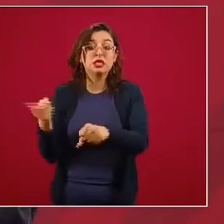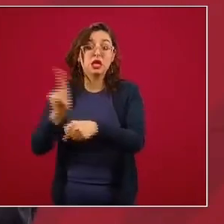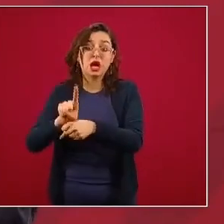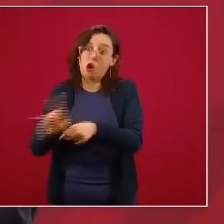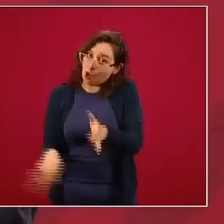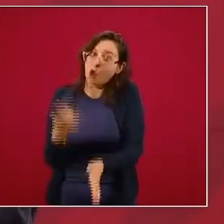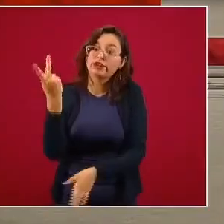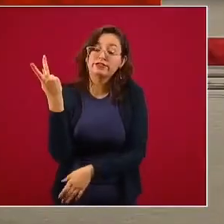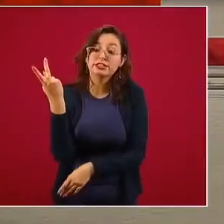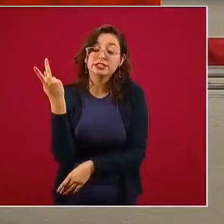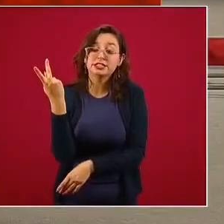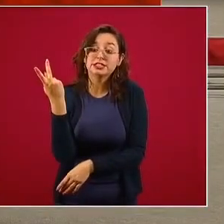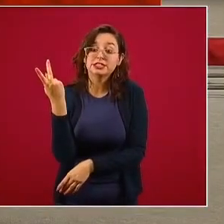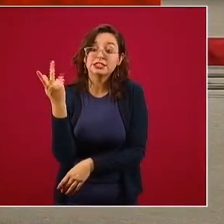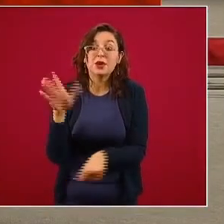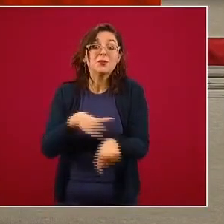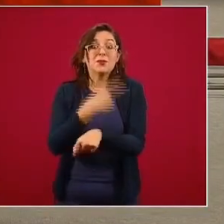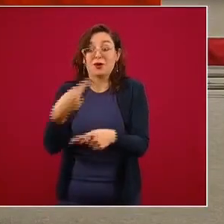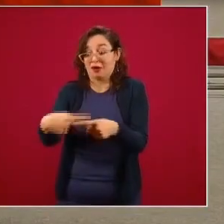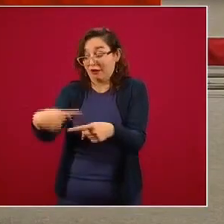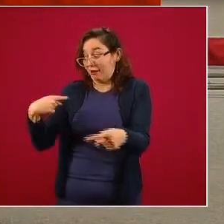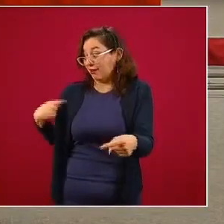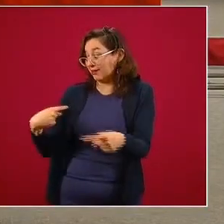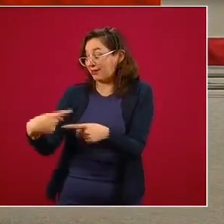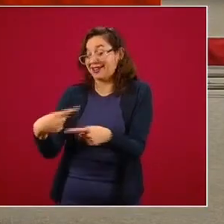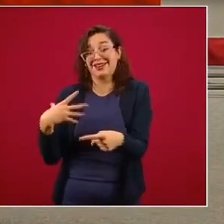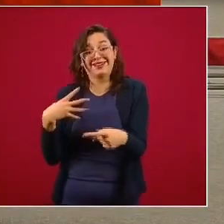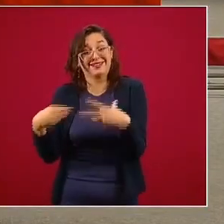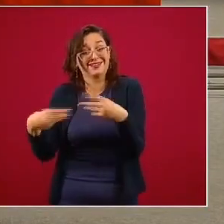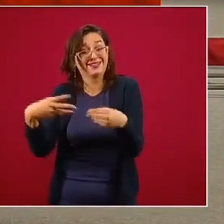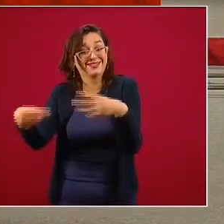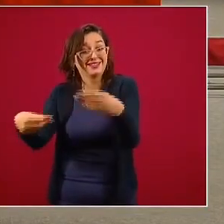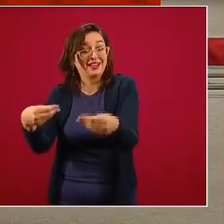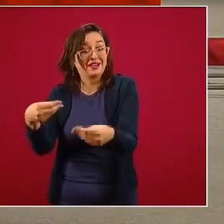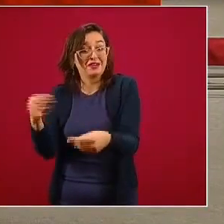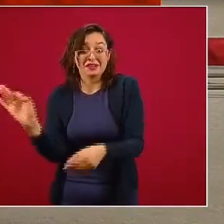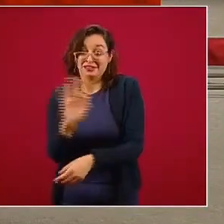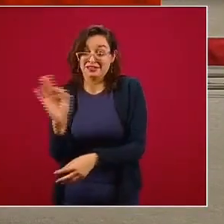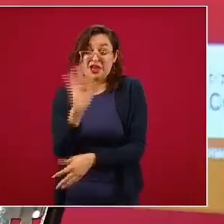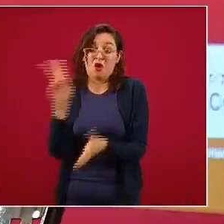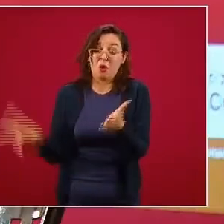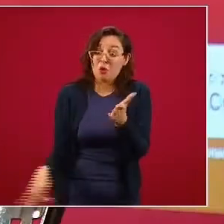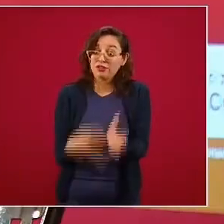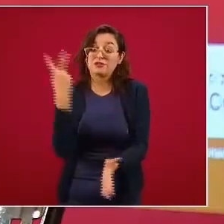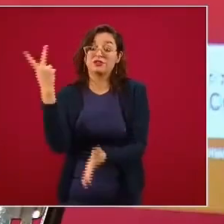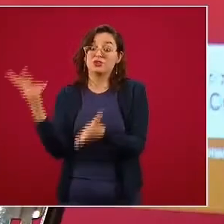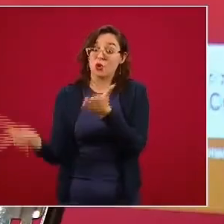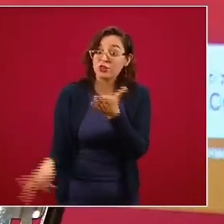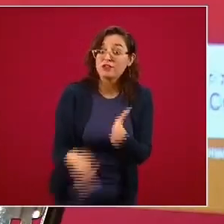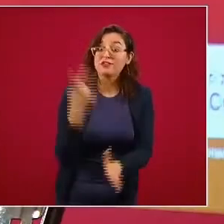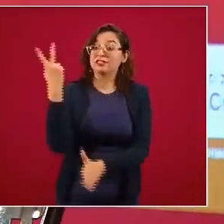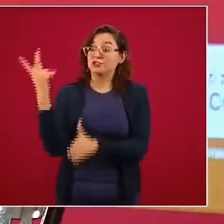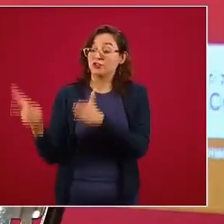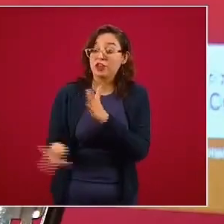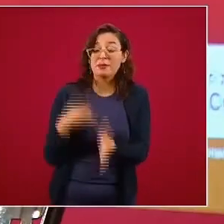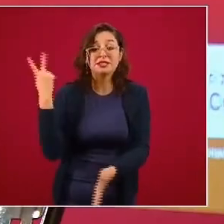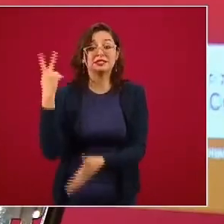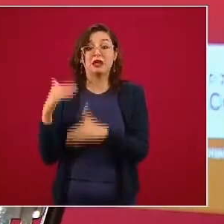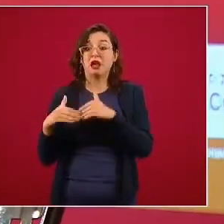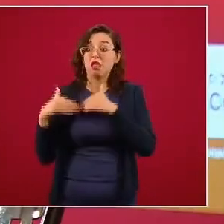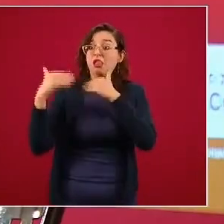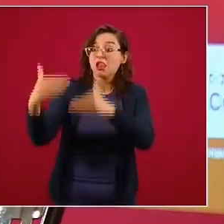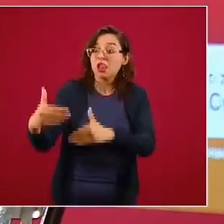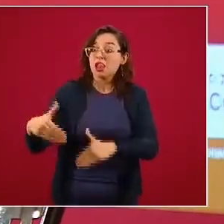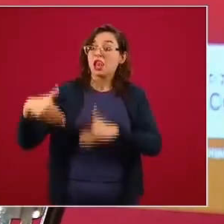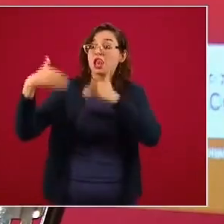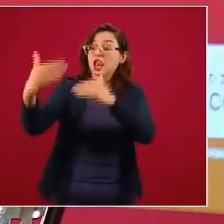que repetirla, porque en la medida en que la epidemia siga activa, habría que tener otra ronda en donde otras personas se